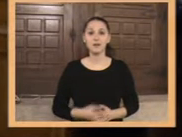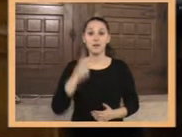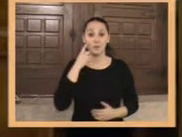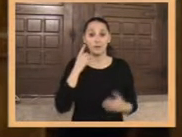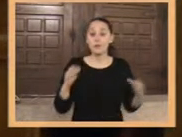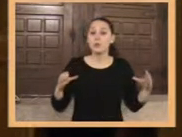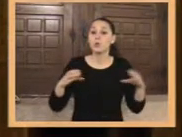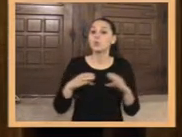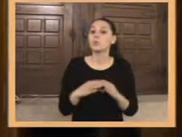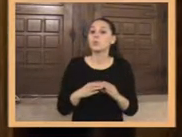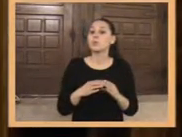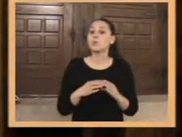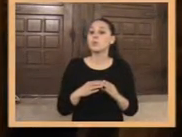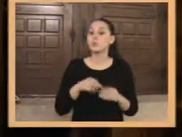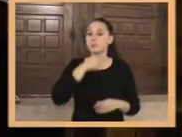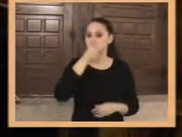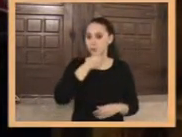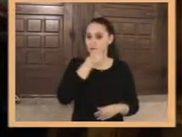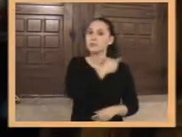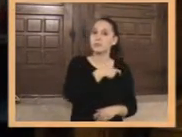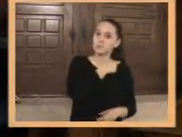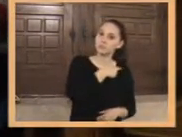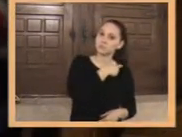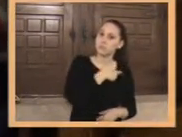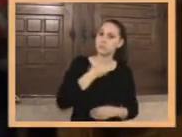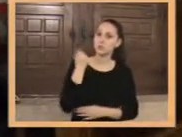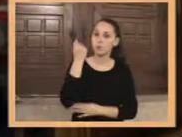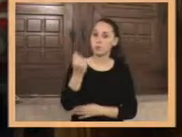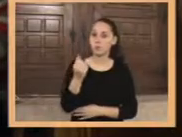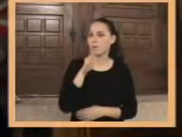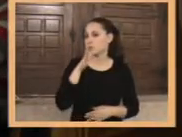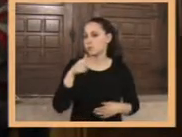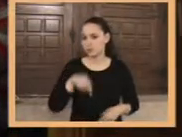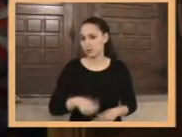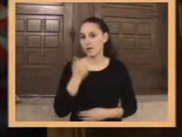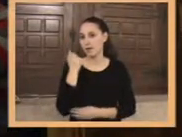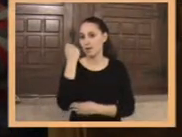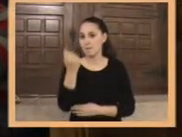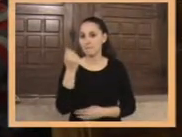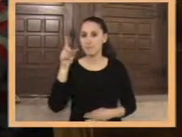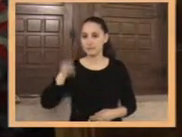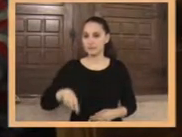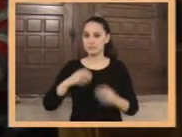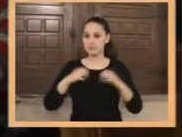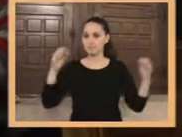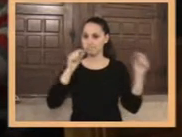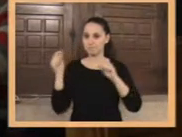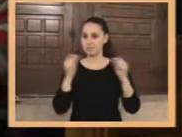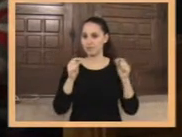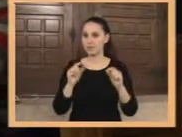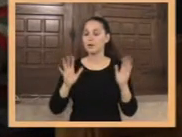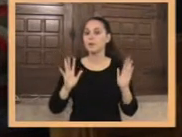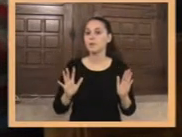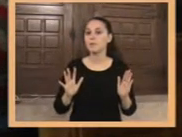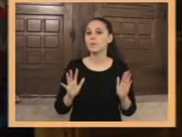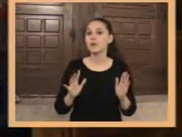El grupo socialista aprobó este documento en comisión y, por tanto, lo vamos a aprobar también ahora en pleno. Aunque debemos